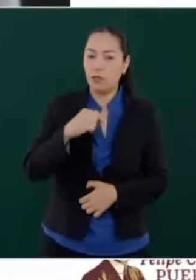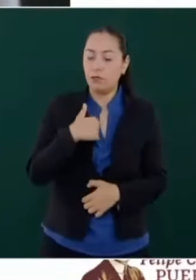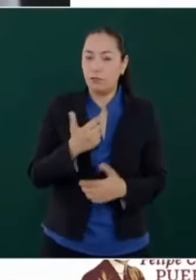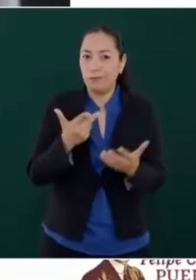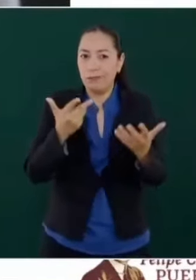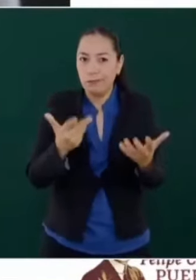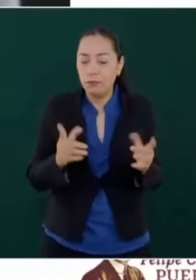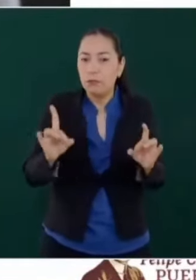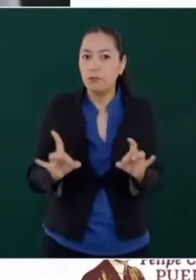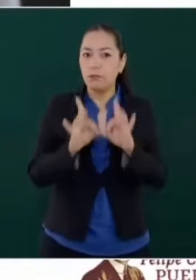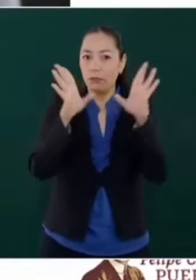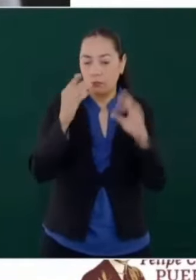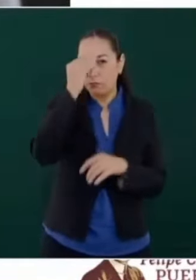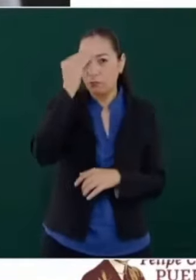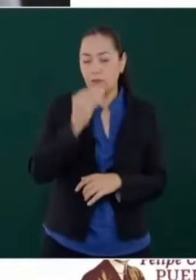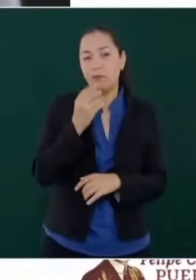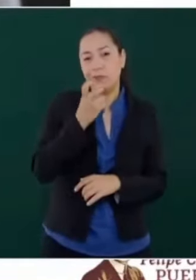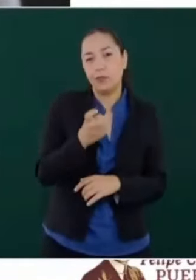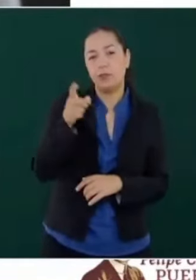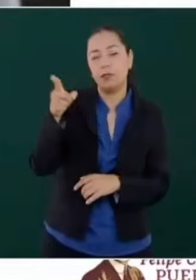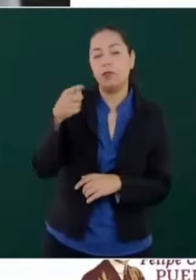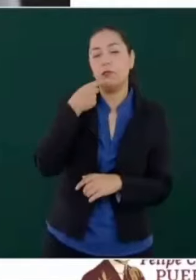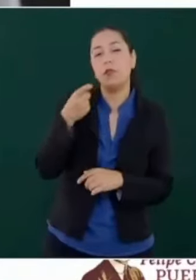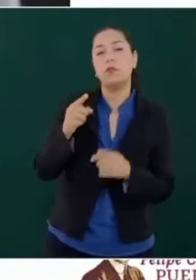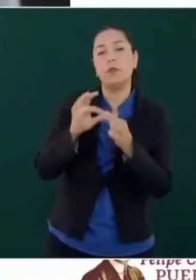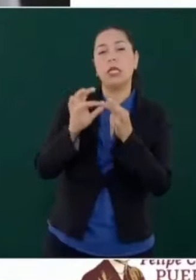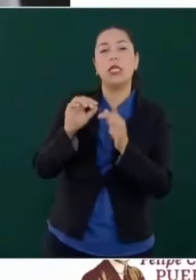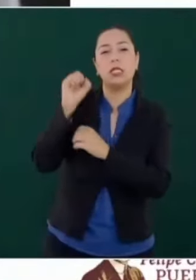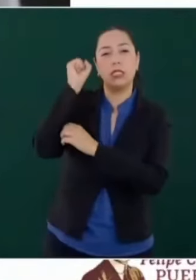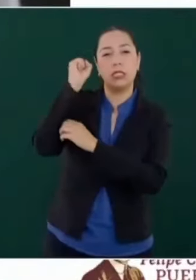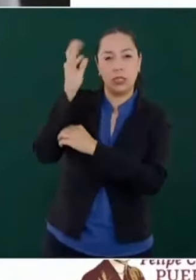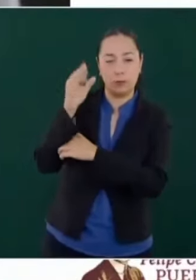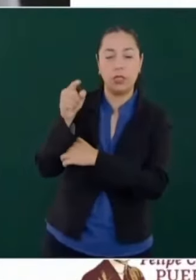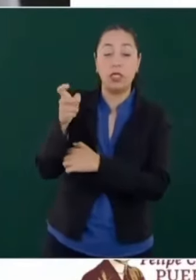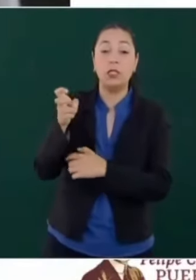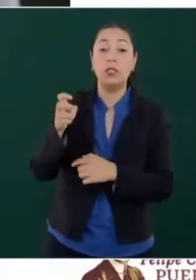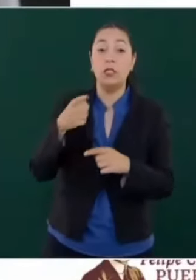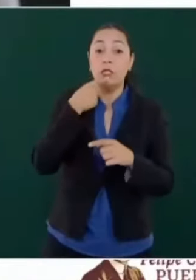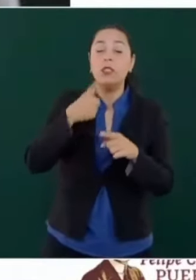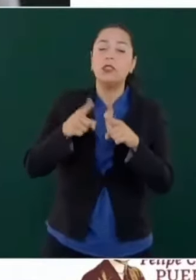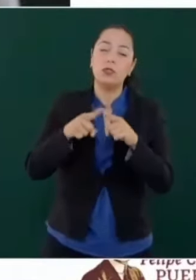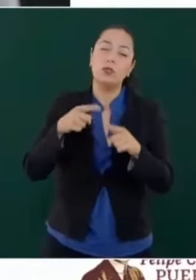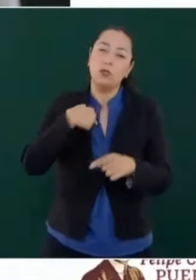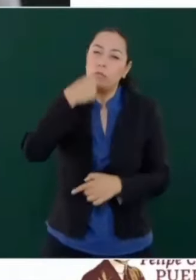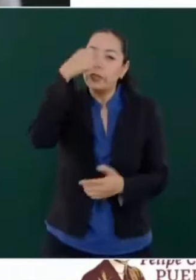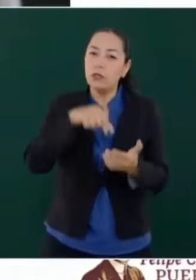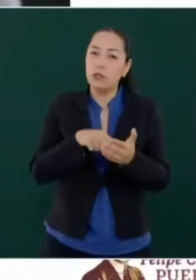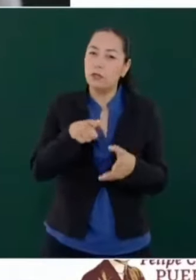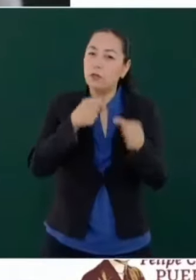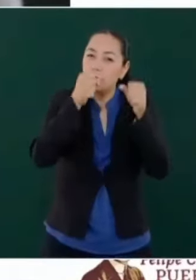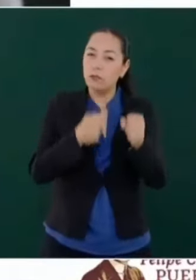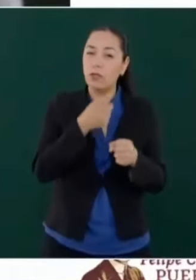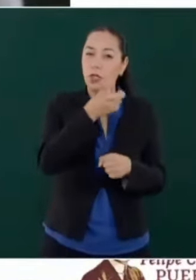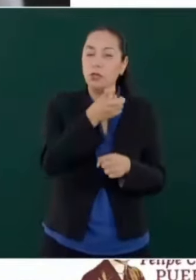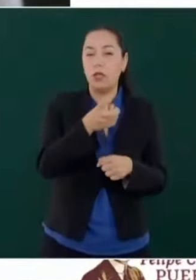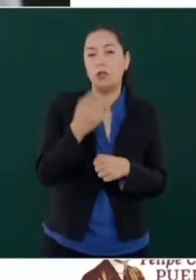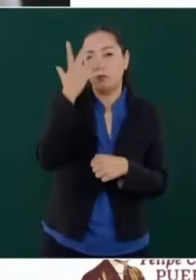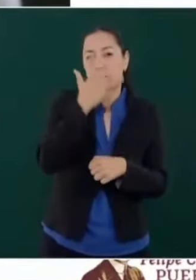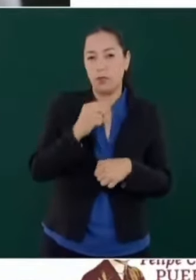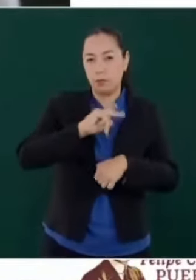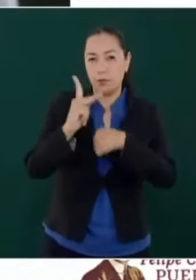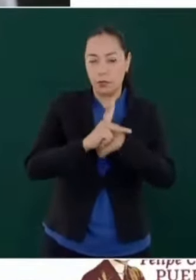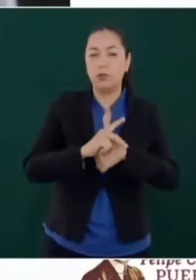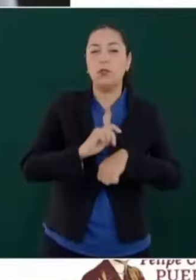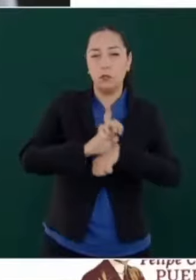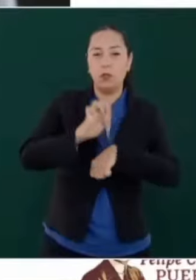Shakespeare. Pero estoy segura que el bello país que es Ecuador pasará esta etapa y tendrá días